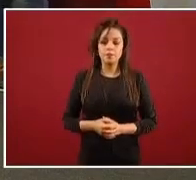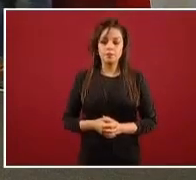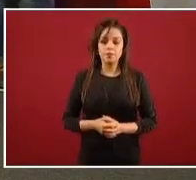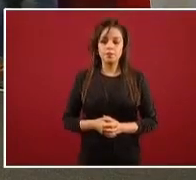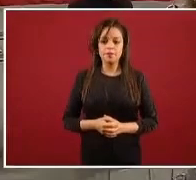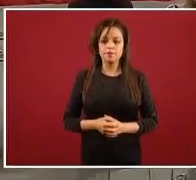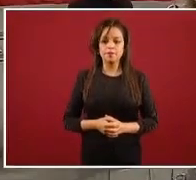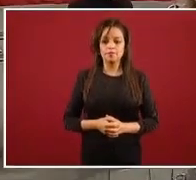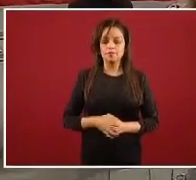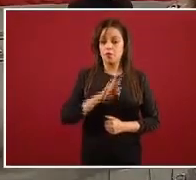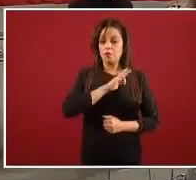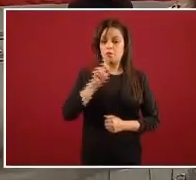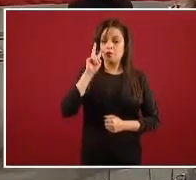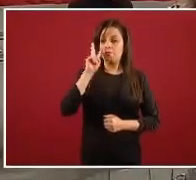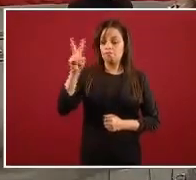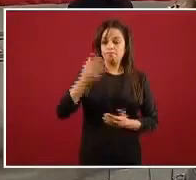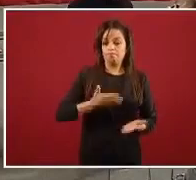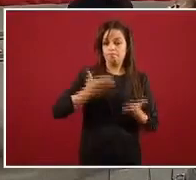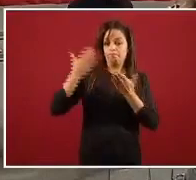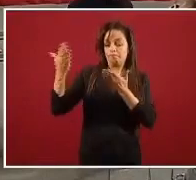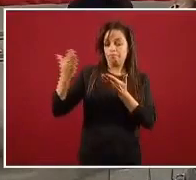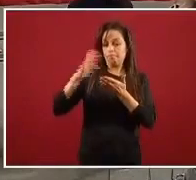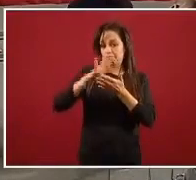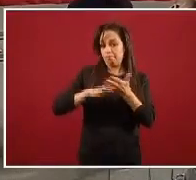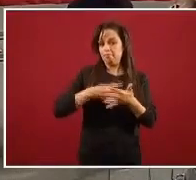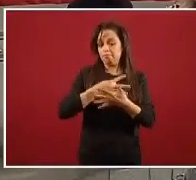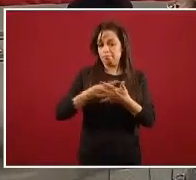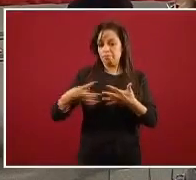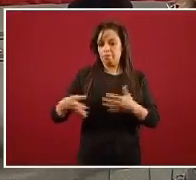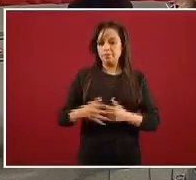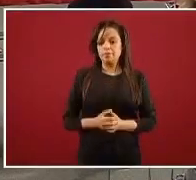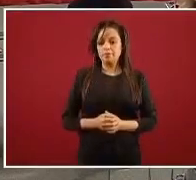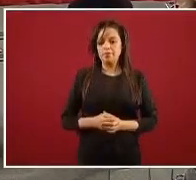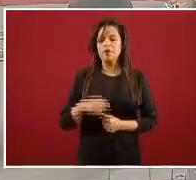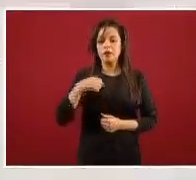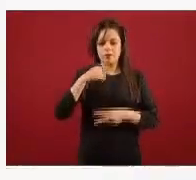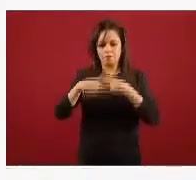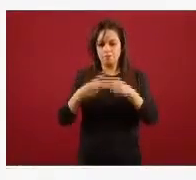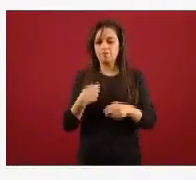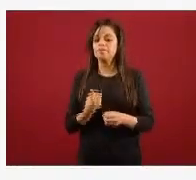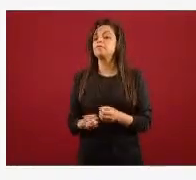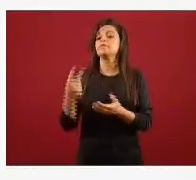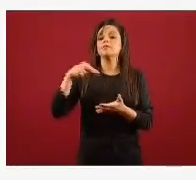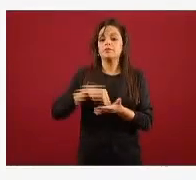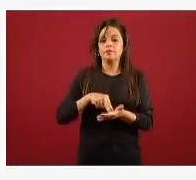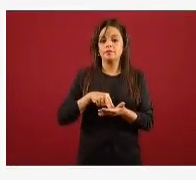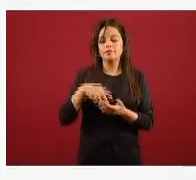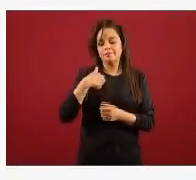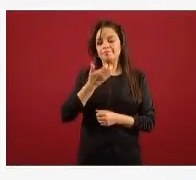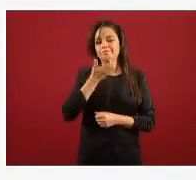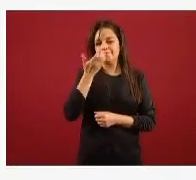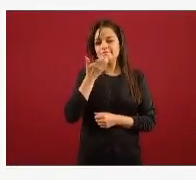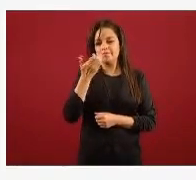Lo que podemos ver en la gráfica, y me voy a permitir ponerme de pie como hago en otras ocasiones,